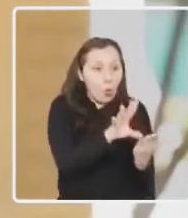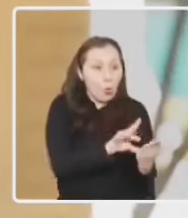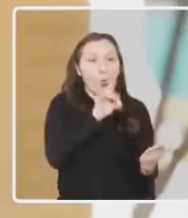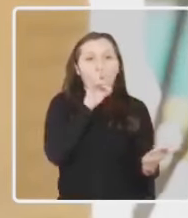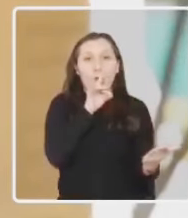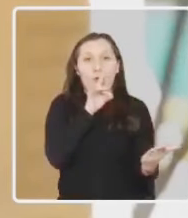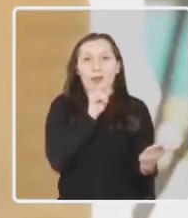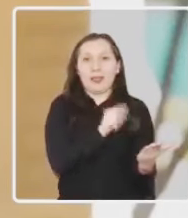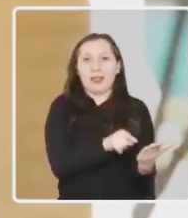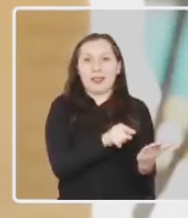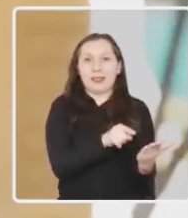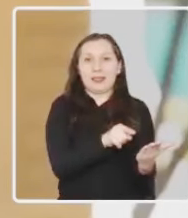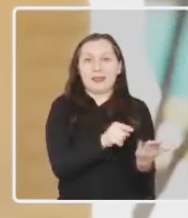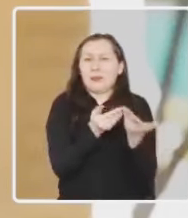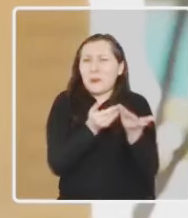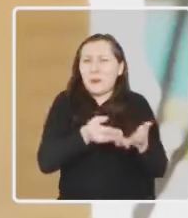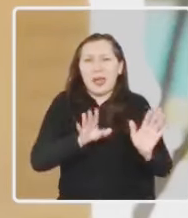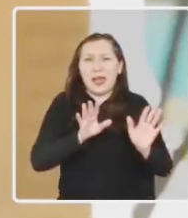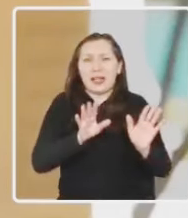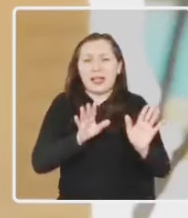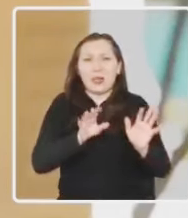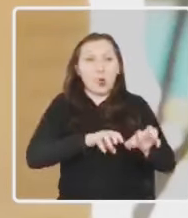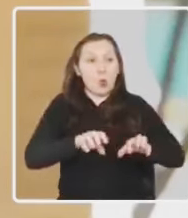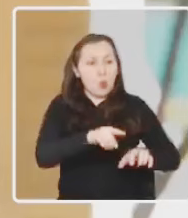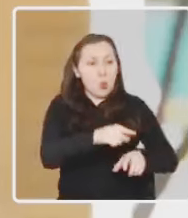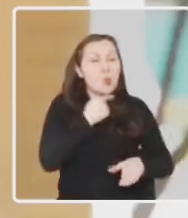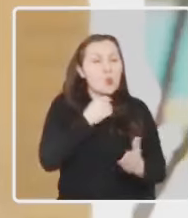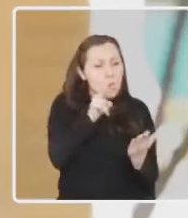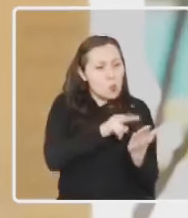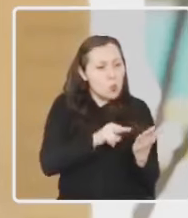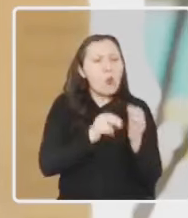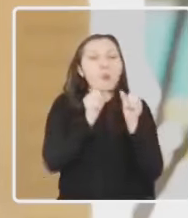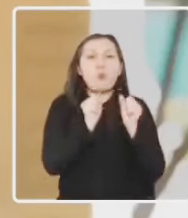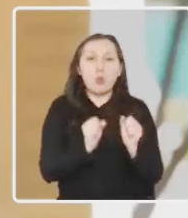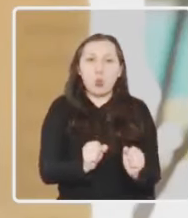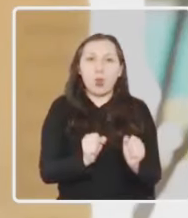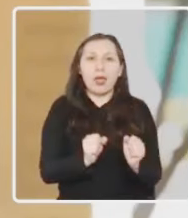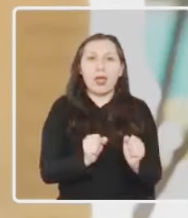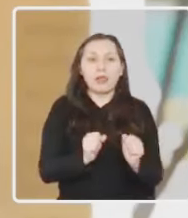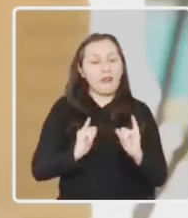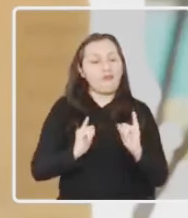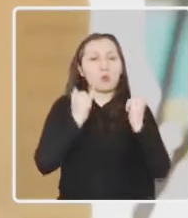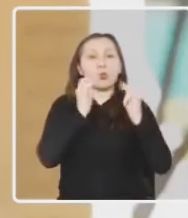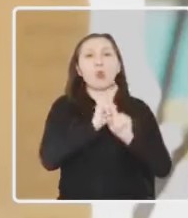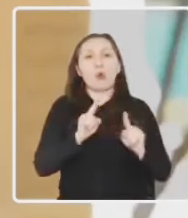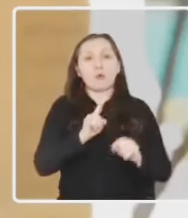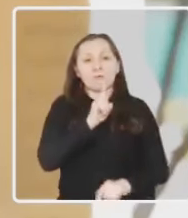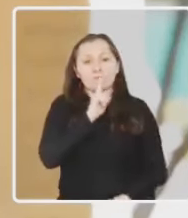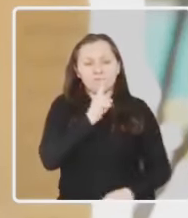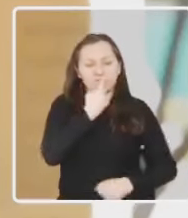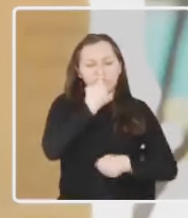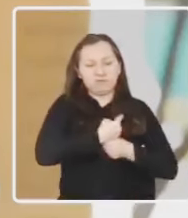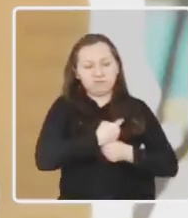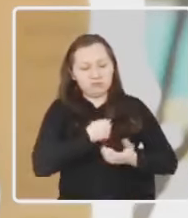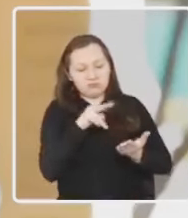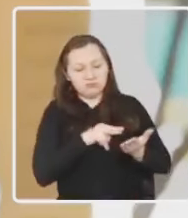descubran cualquier cosa que les guste, puedan hacerlo desde el disfrute, no solamente desde la